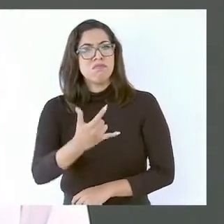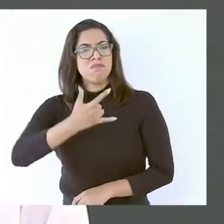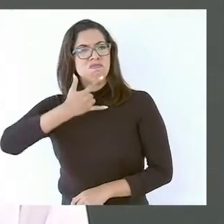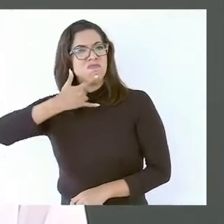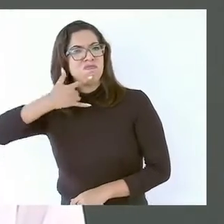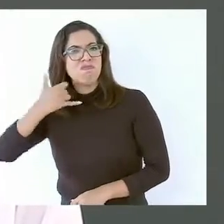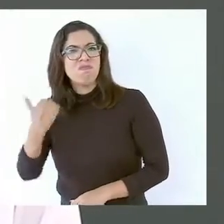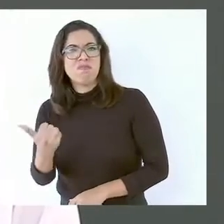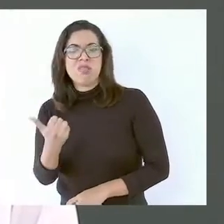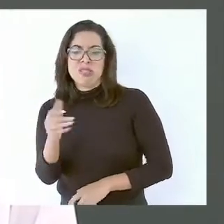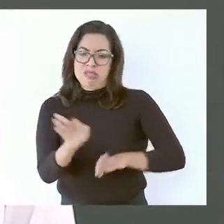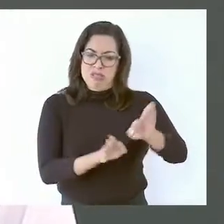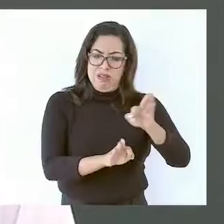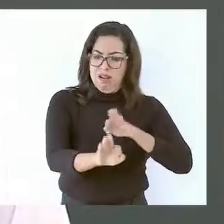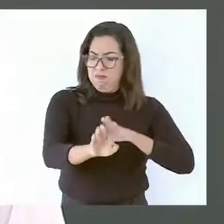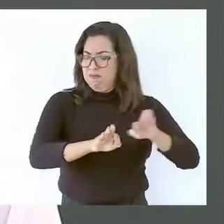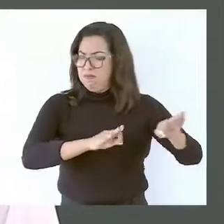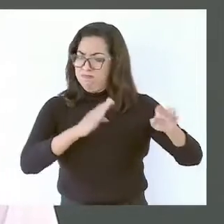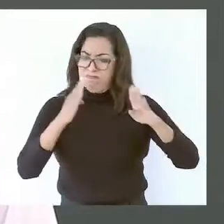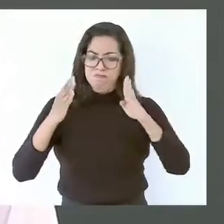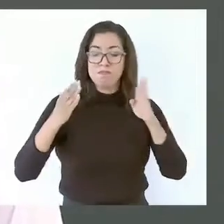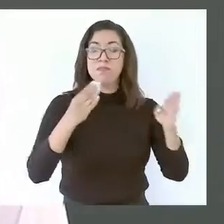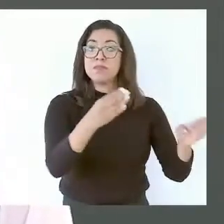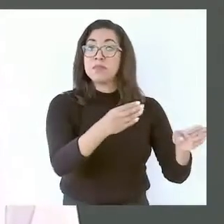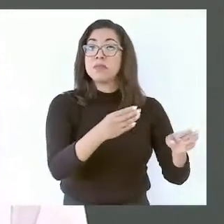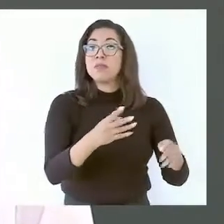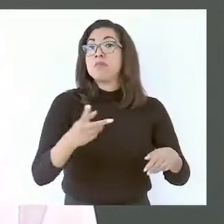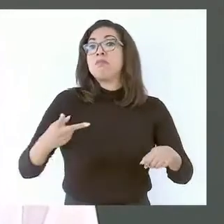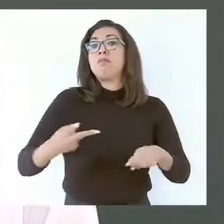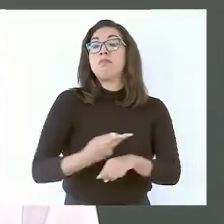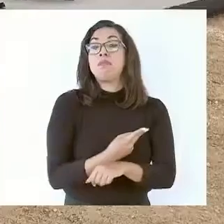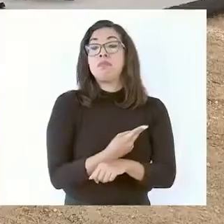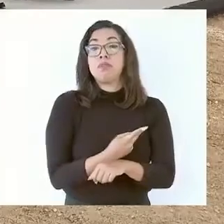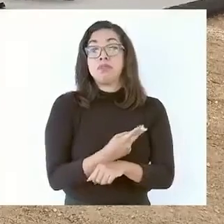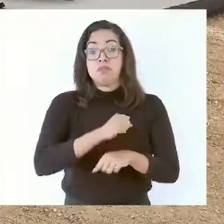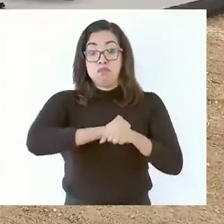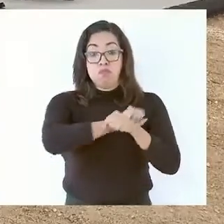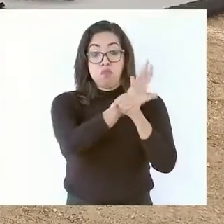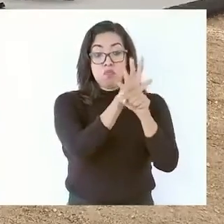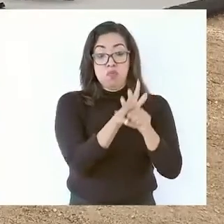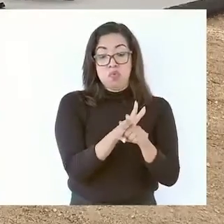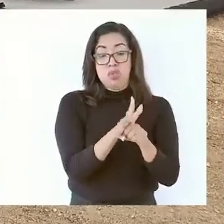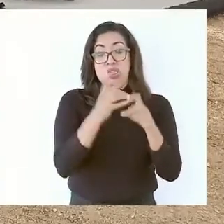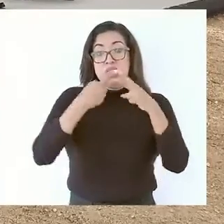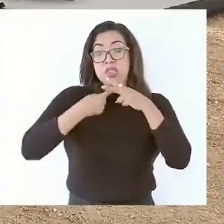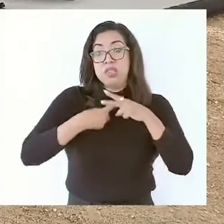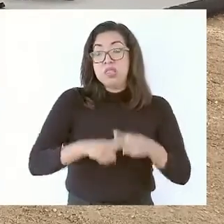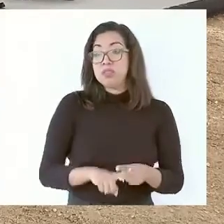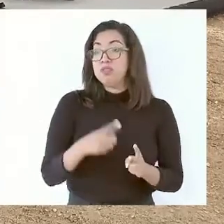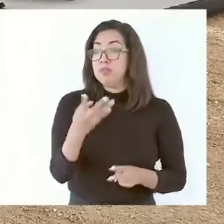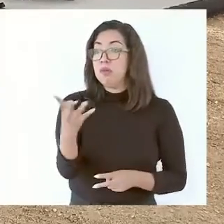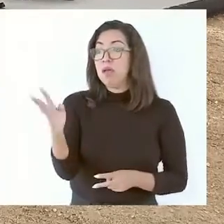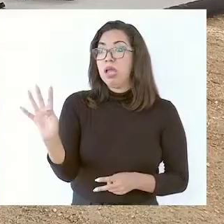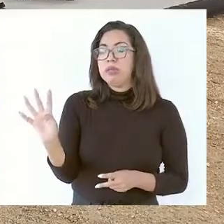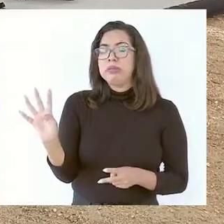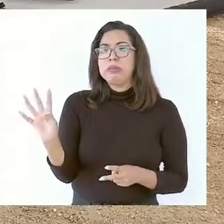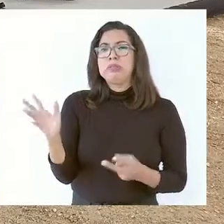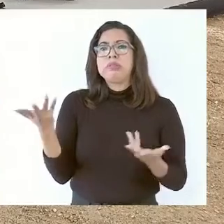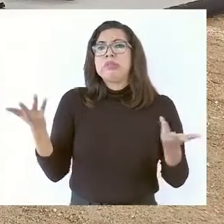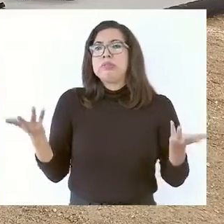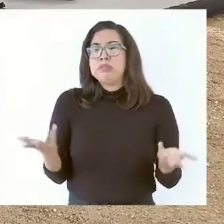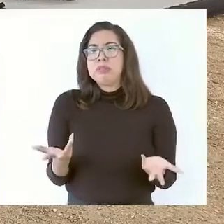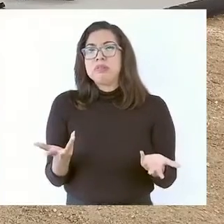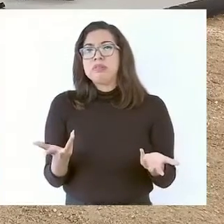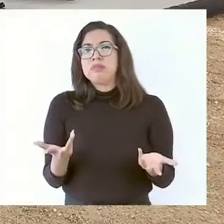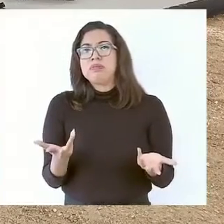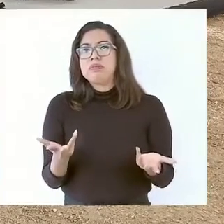doblegó al gigante turístico de México. Cuando las condiciones lo permitieron, el